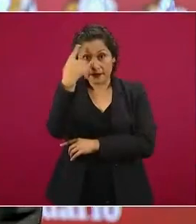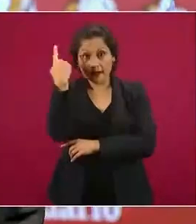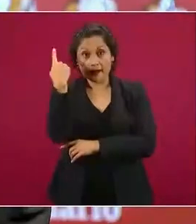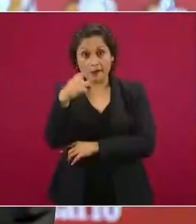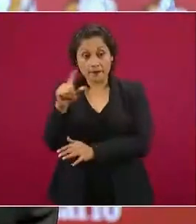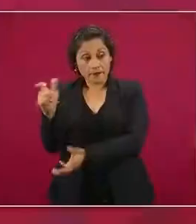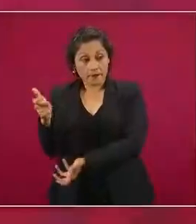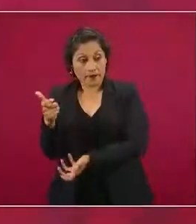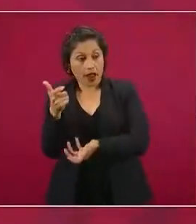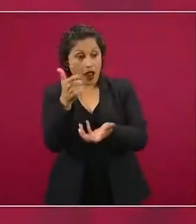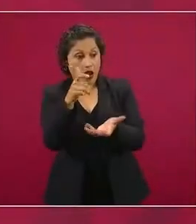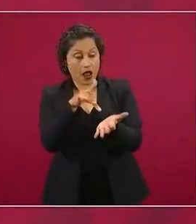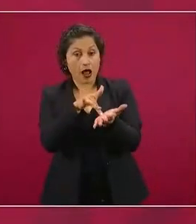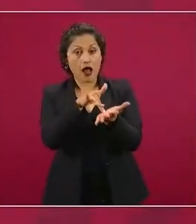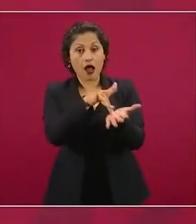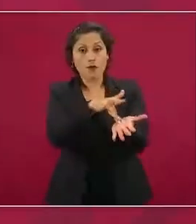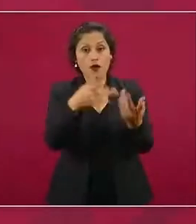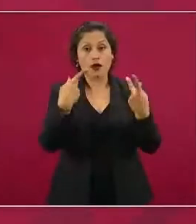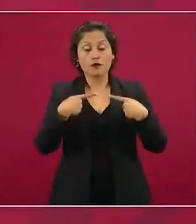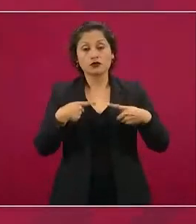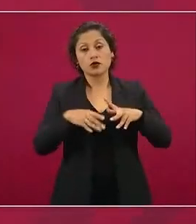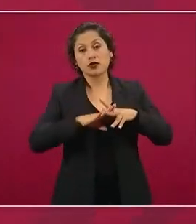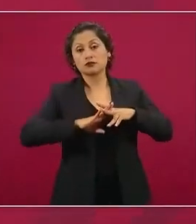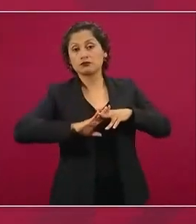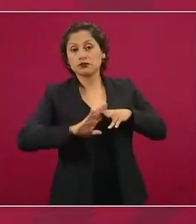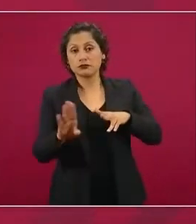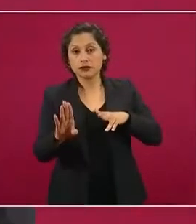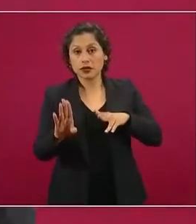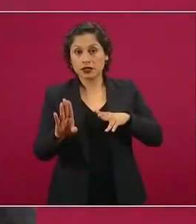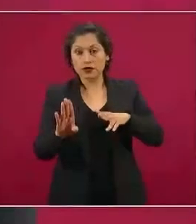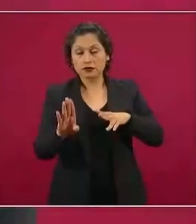a migrantes mexicanos.